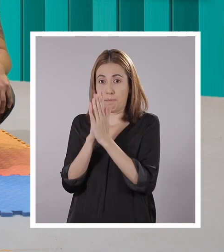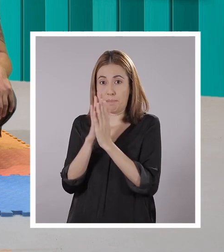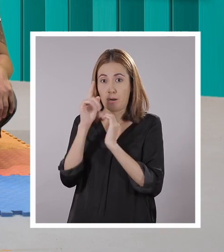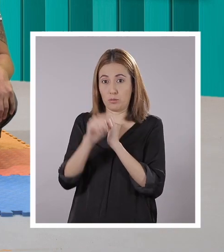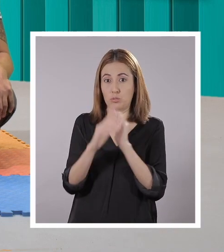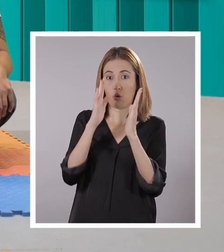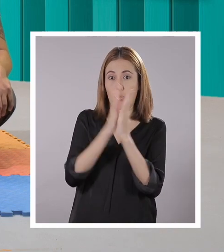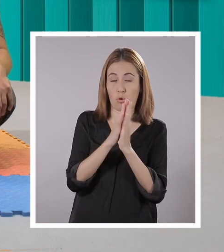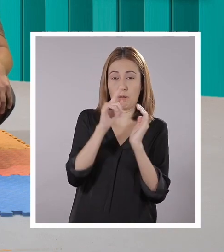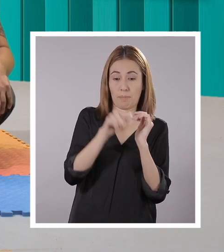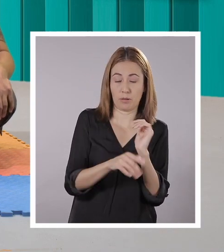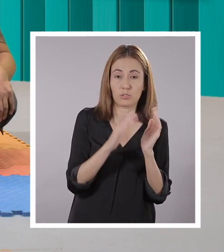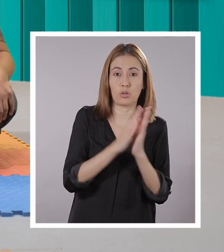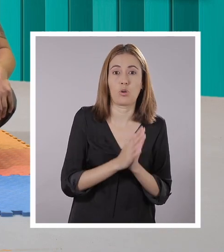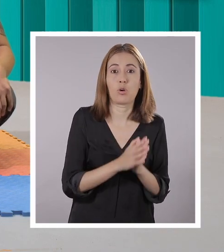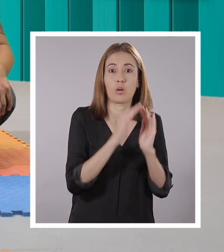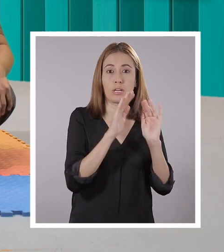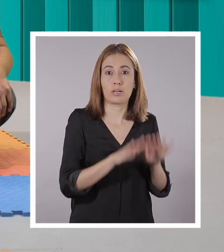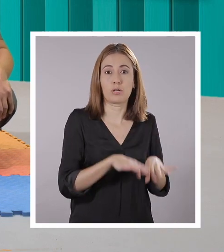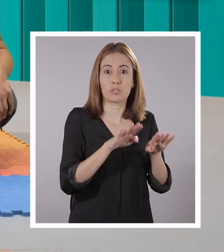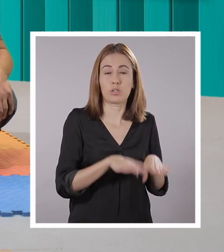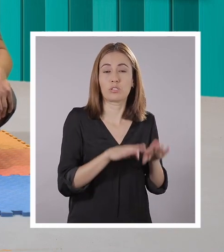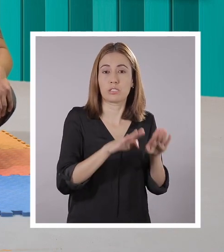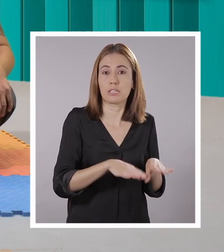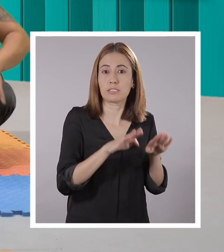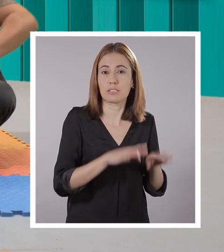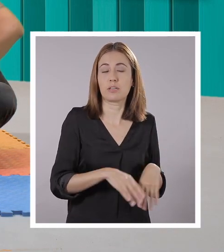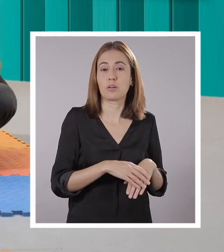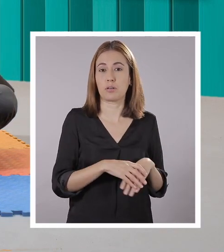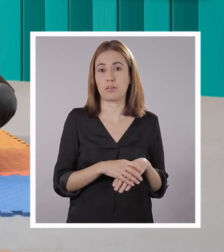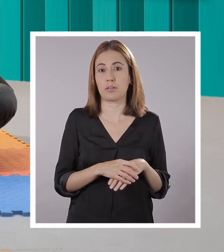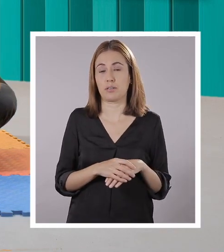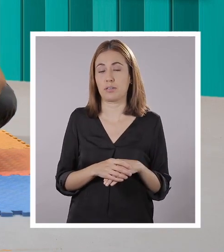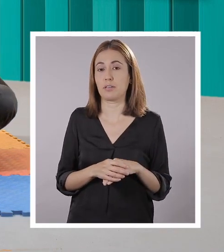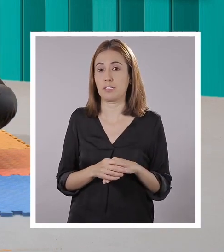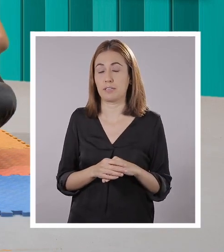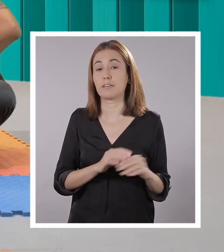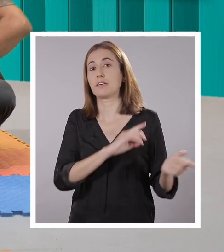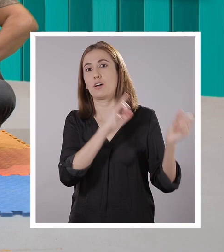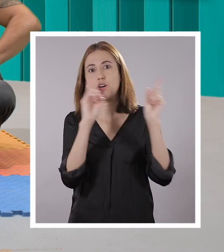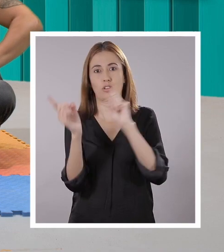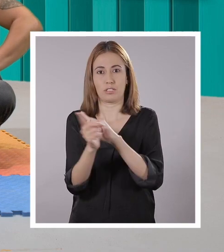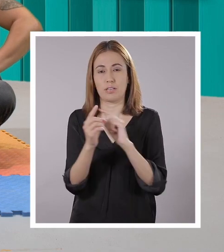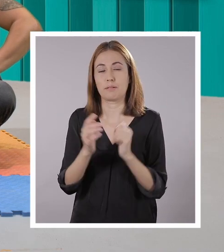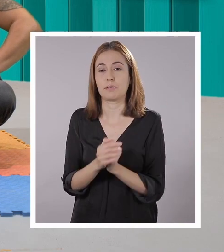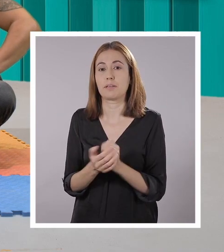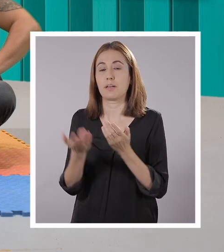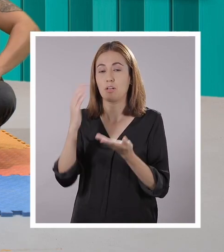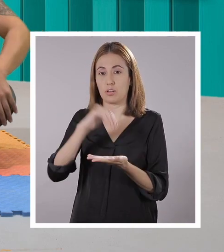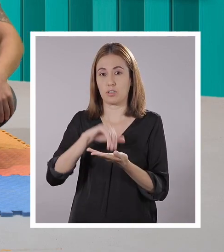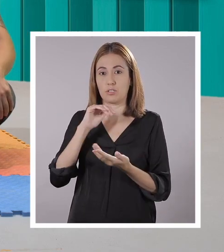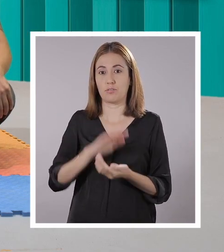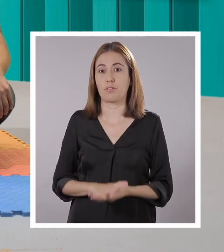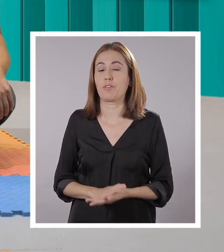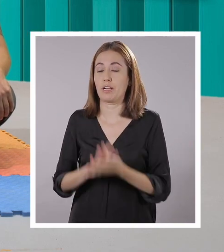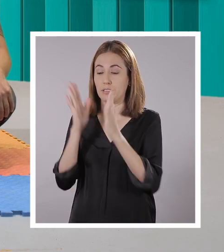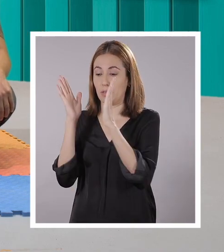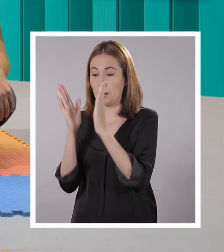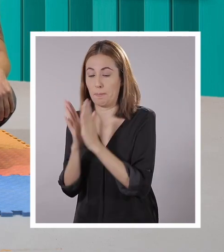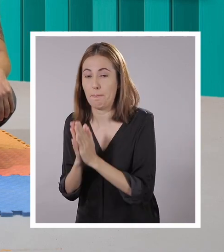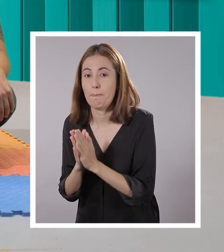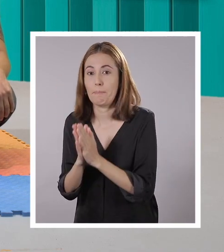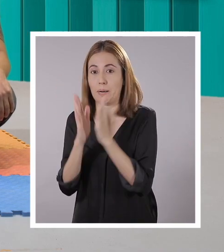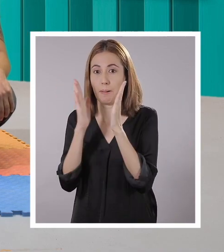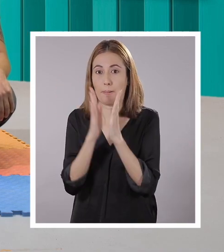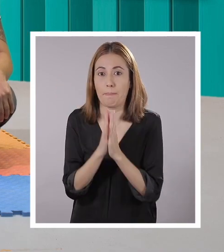hacer un aplauso, un aplauso, un aplauso. Un, dos, tres. Y volvemos a repetir el patrón. Ya. Genial. Vamos, en